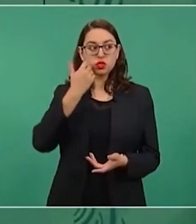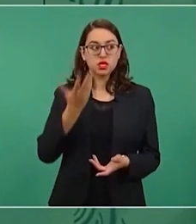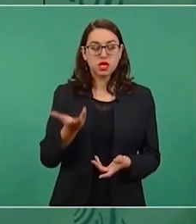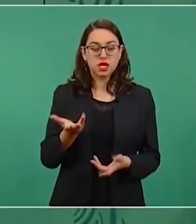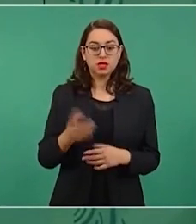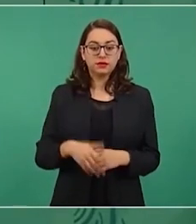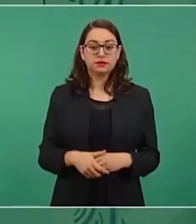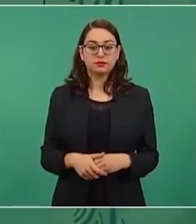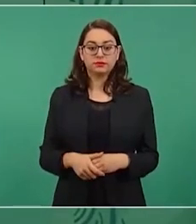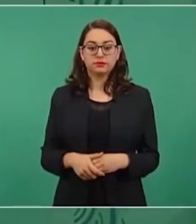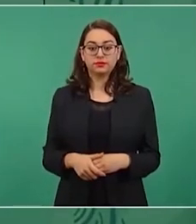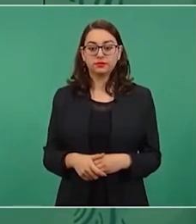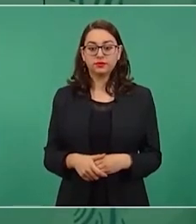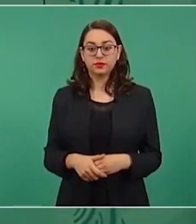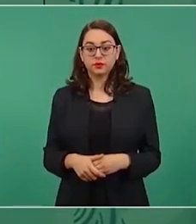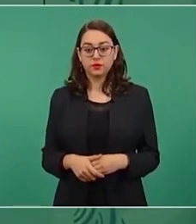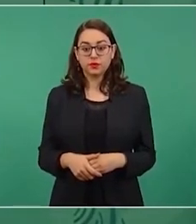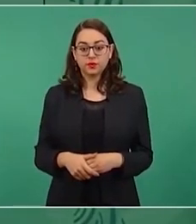y